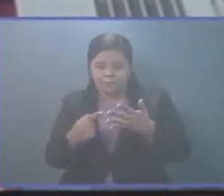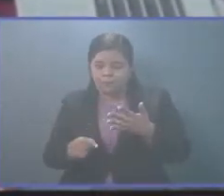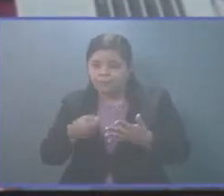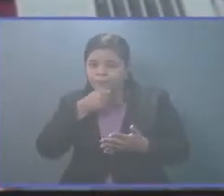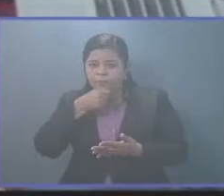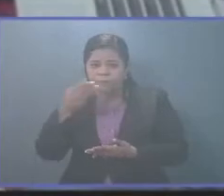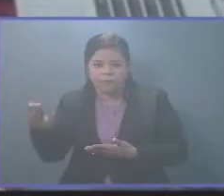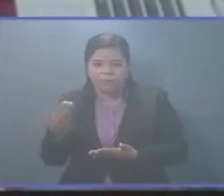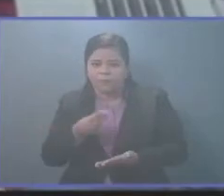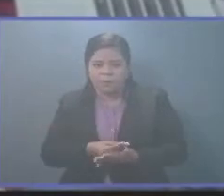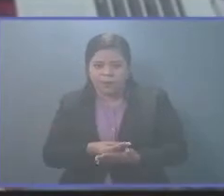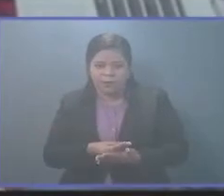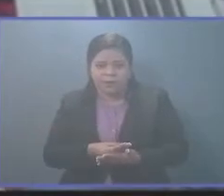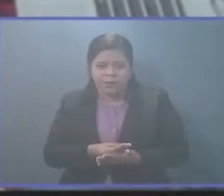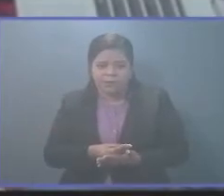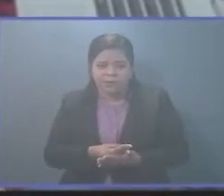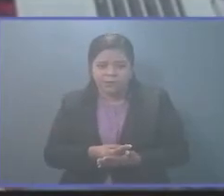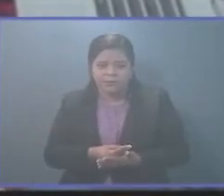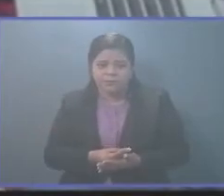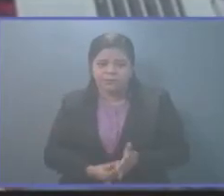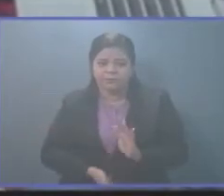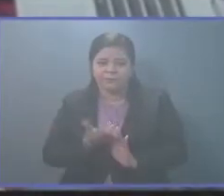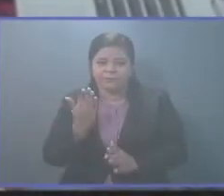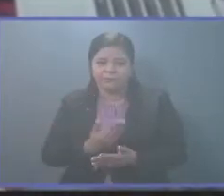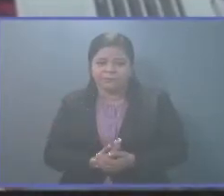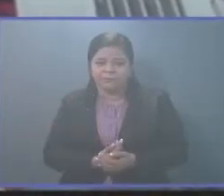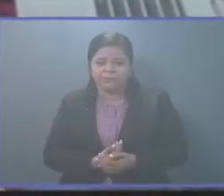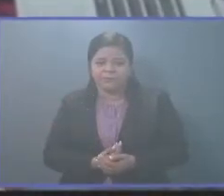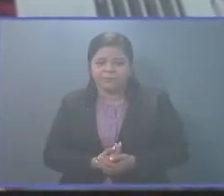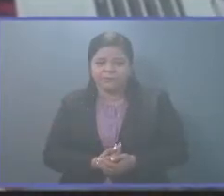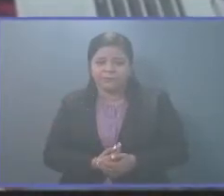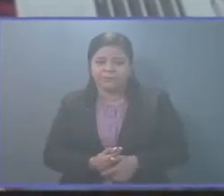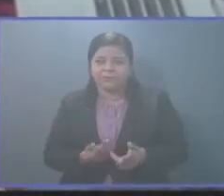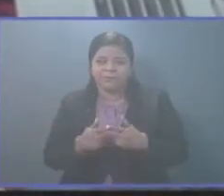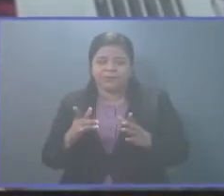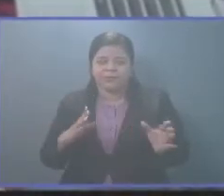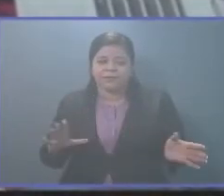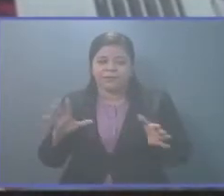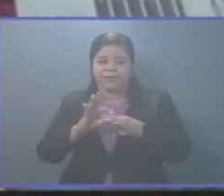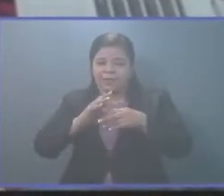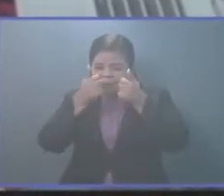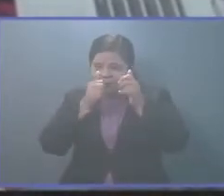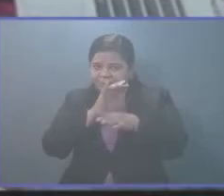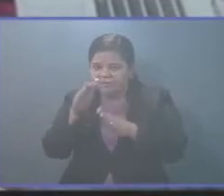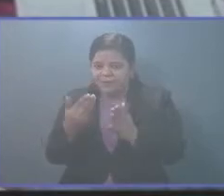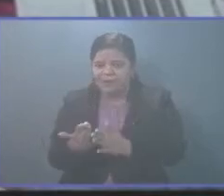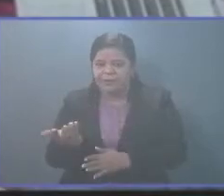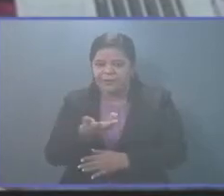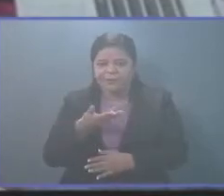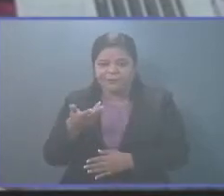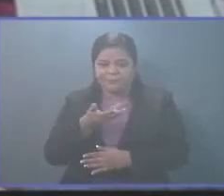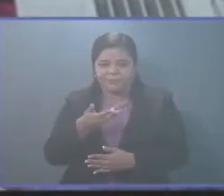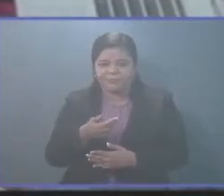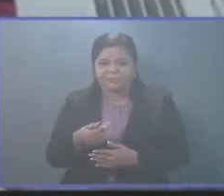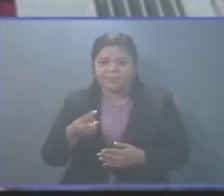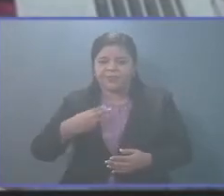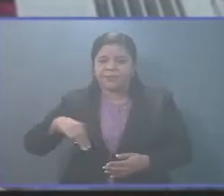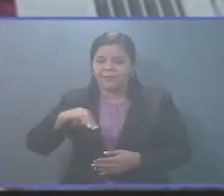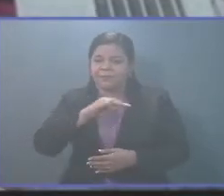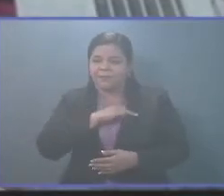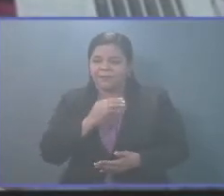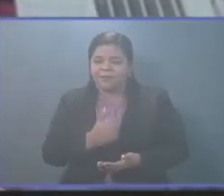Entonces, hasta este día, las solicitudes que les hemos hecho al Ministerio de Hacienda han sido